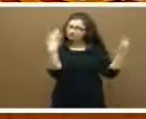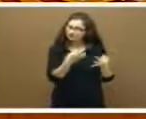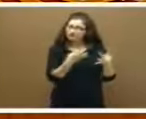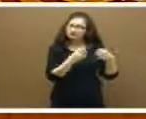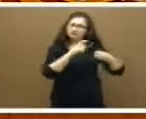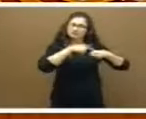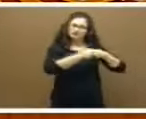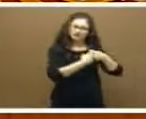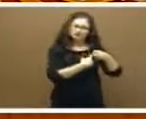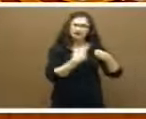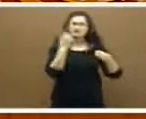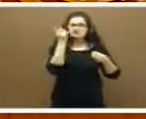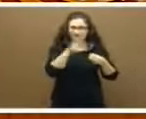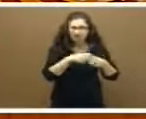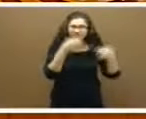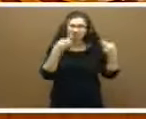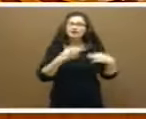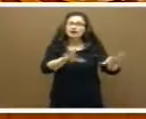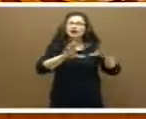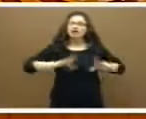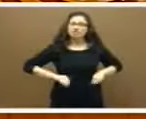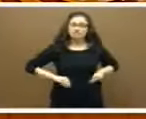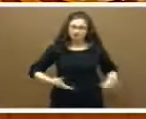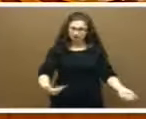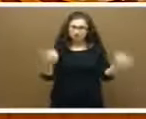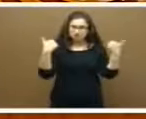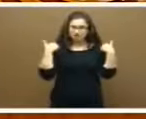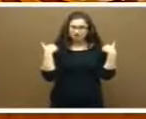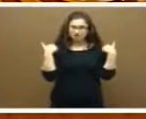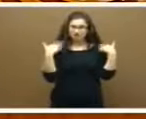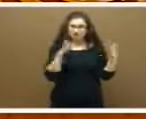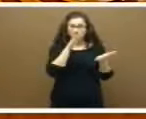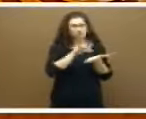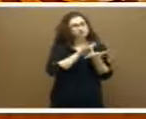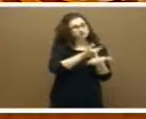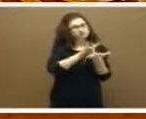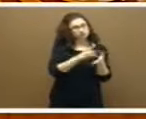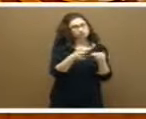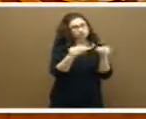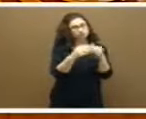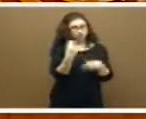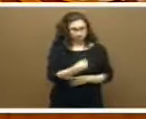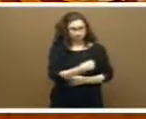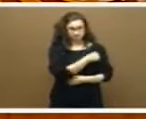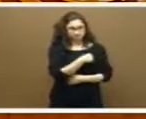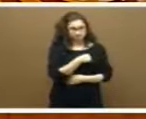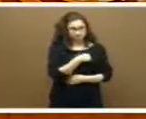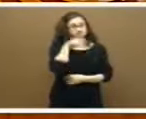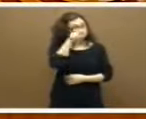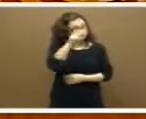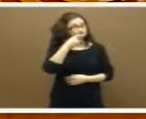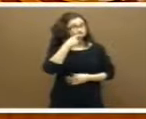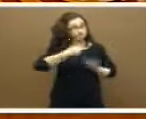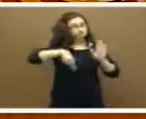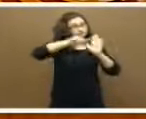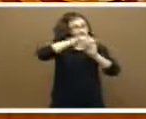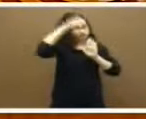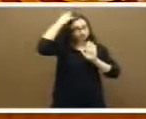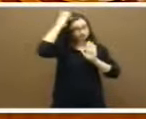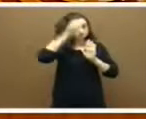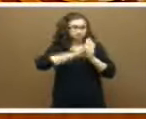y acepten la responsabilidad en el uso de los servicios sanitarios. Y eso es lo que recoge este Real